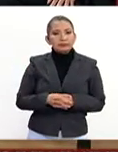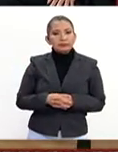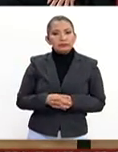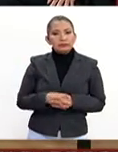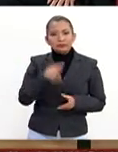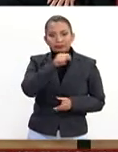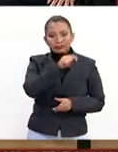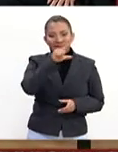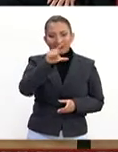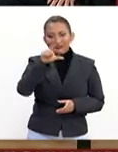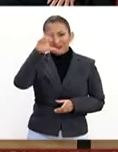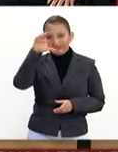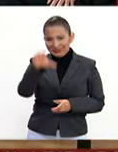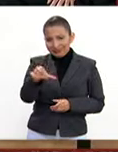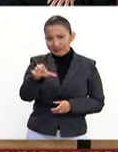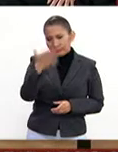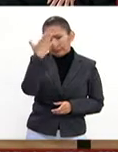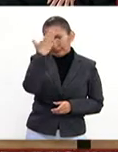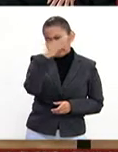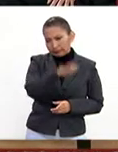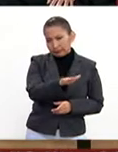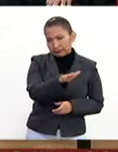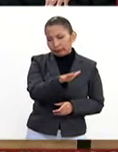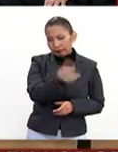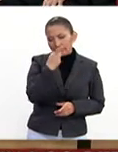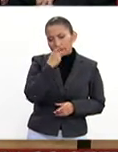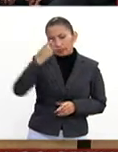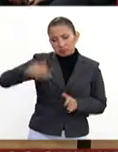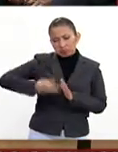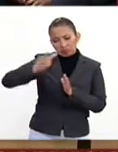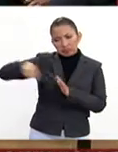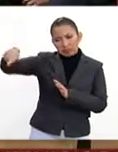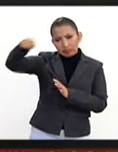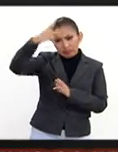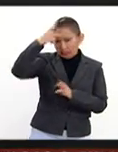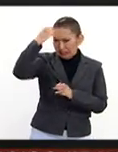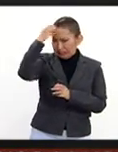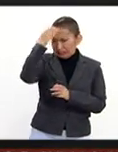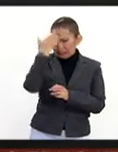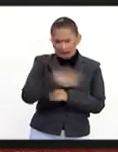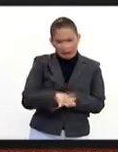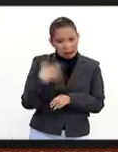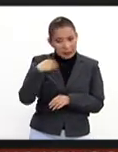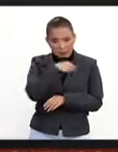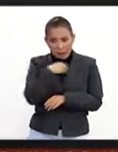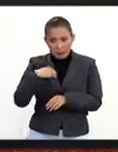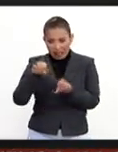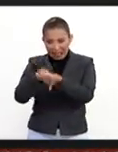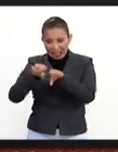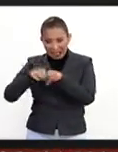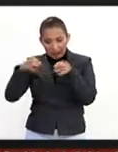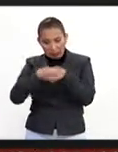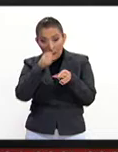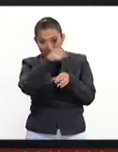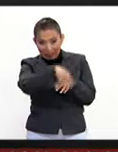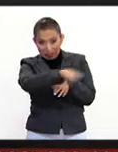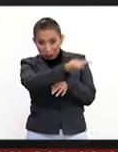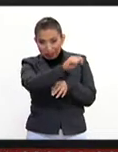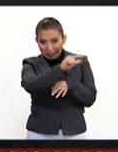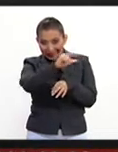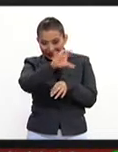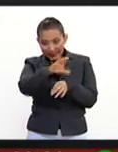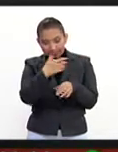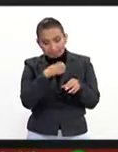el Tratado de Libre Comercio, como sabemos y como han dicho también muchos especialistas, incluso miembros del equipo de negociadores del